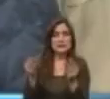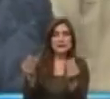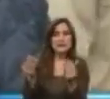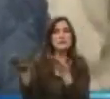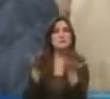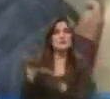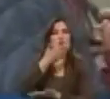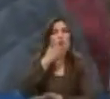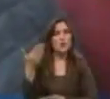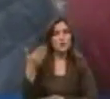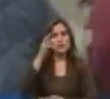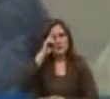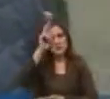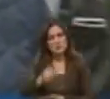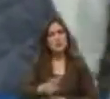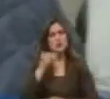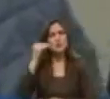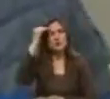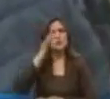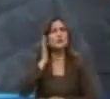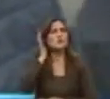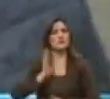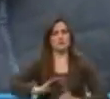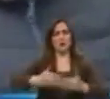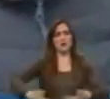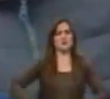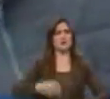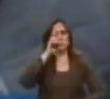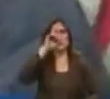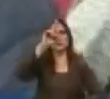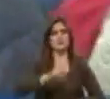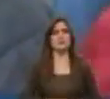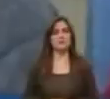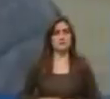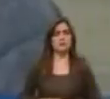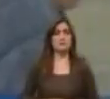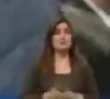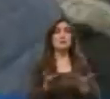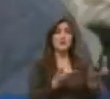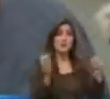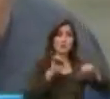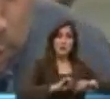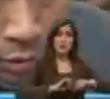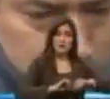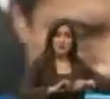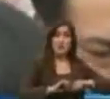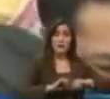servicio, respeten a las personas adultas, mujeres embarazadas. ¿Cree usted que el servicio que se da no es bueno? ¿O sí?